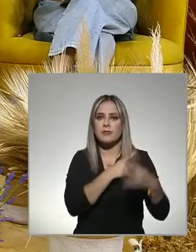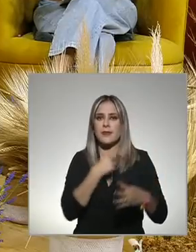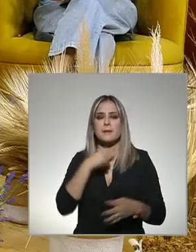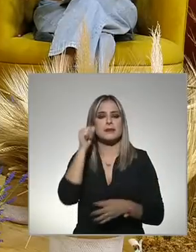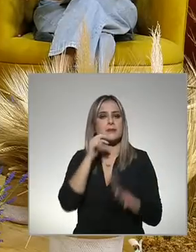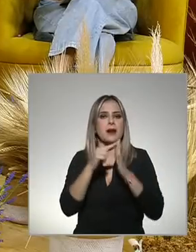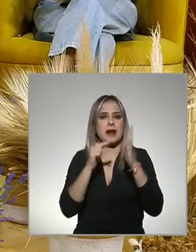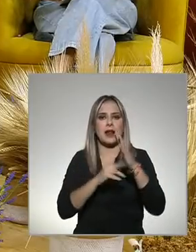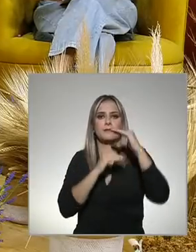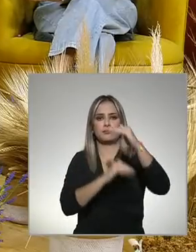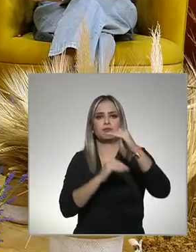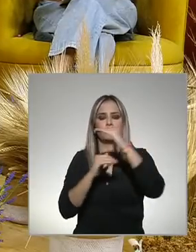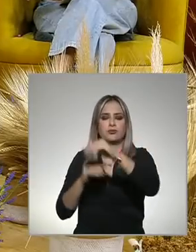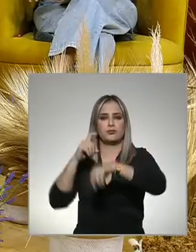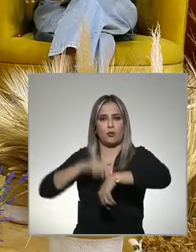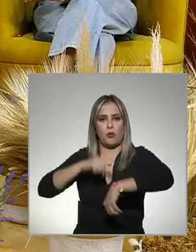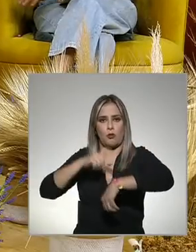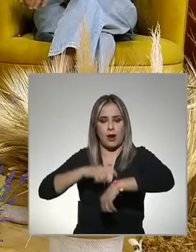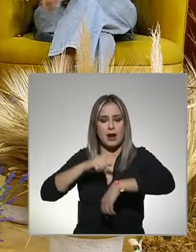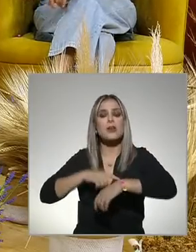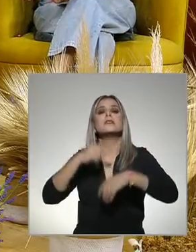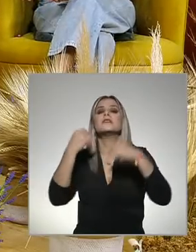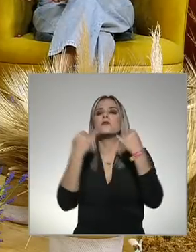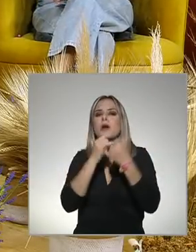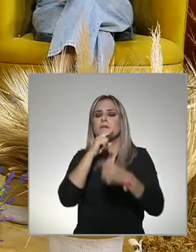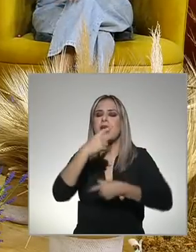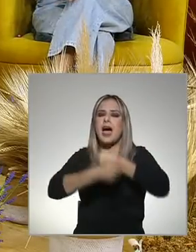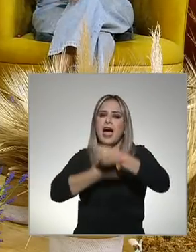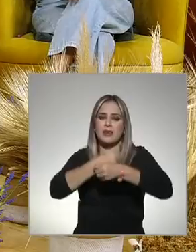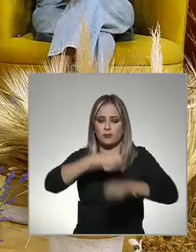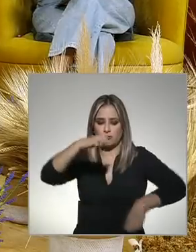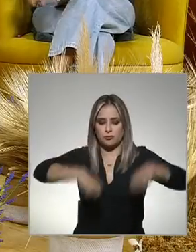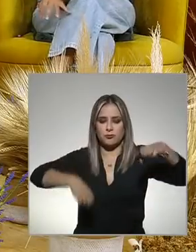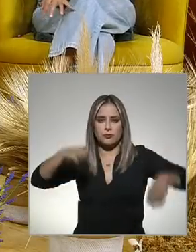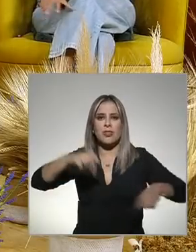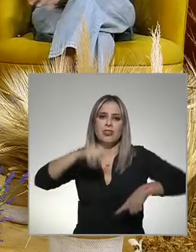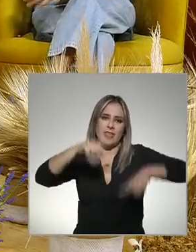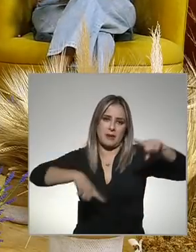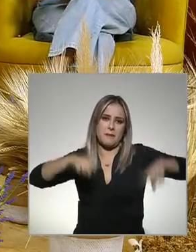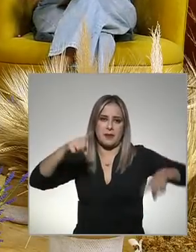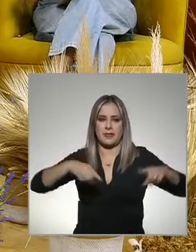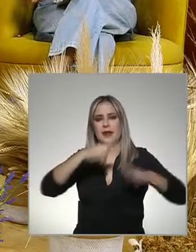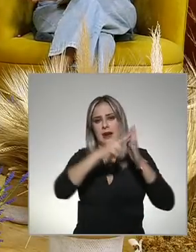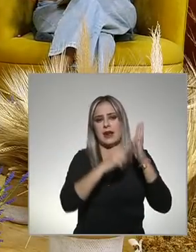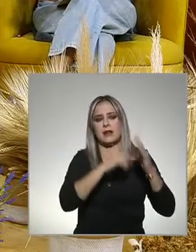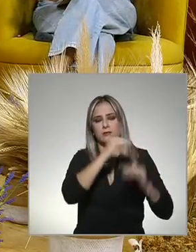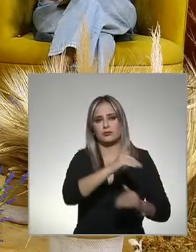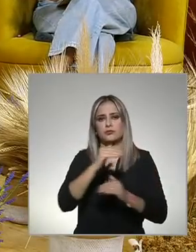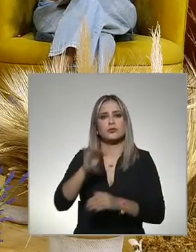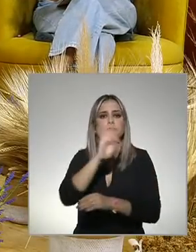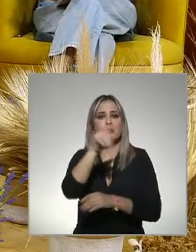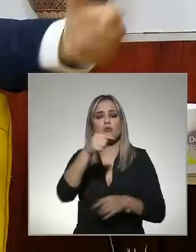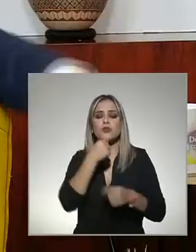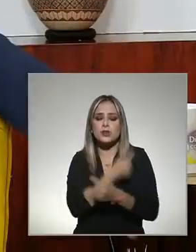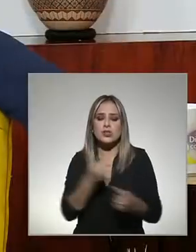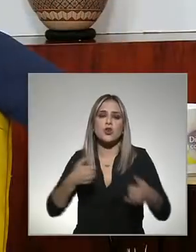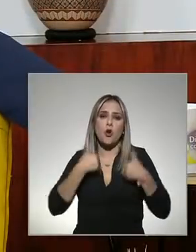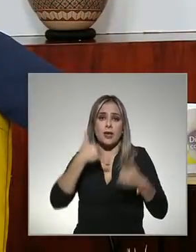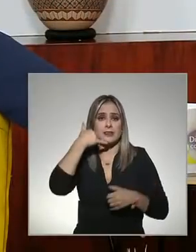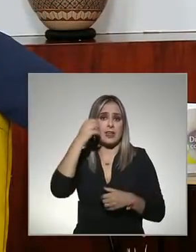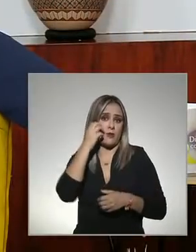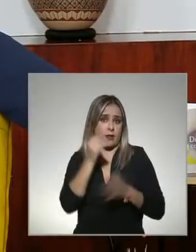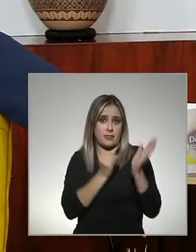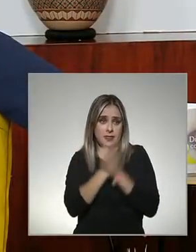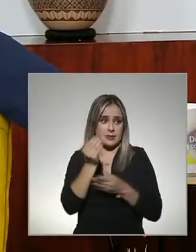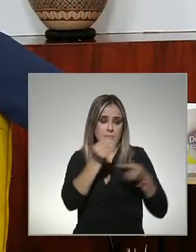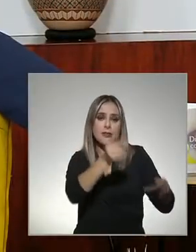y depende de la edad en la que tú elegiste y decidiste darle un dispositivo al niño o al adolescente. Otra,